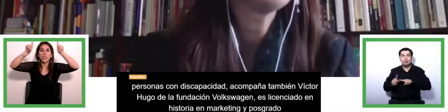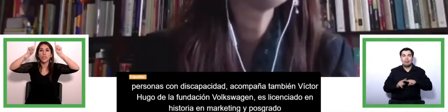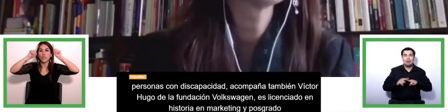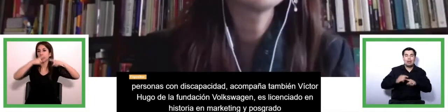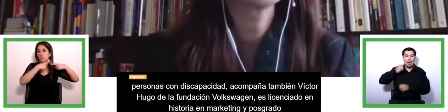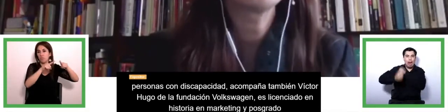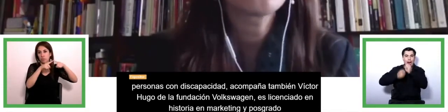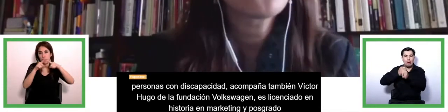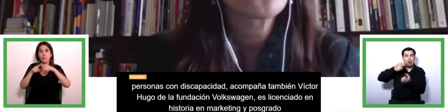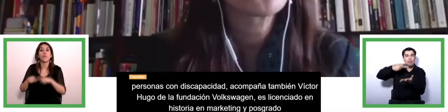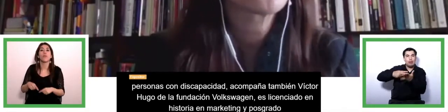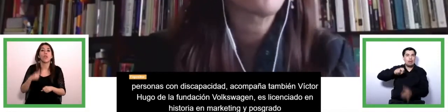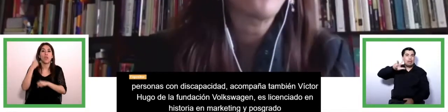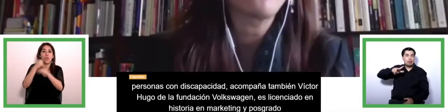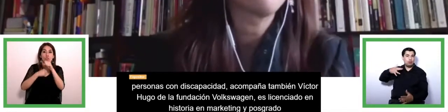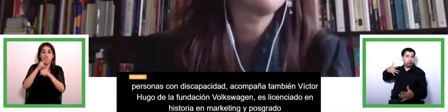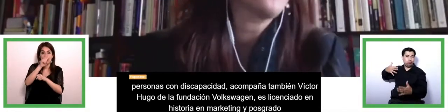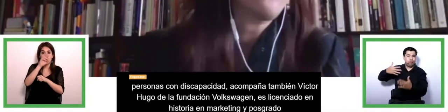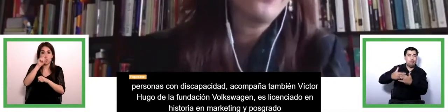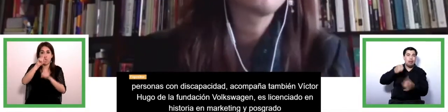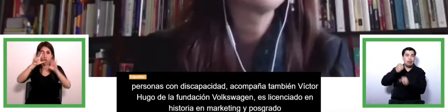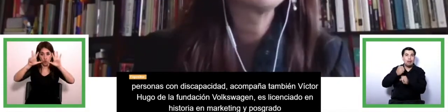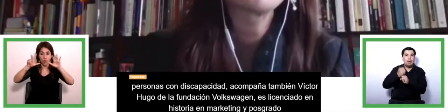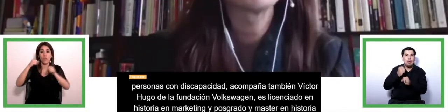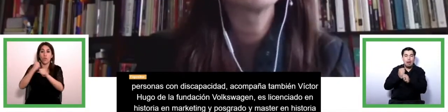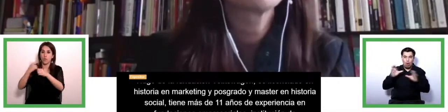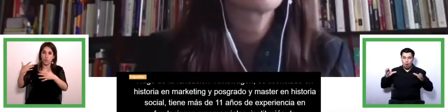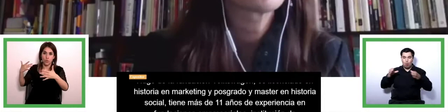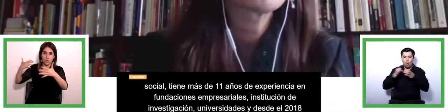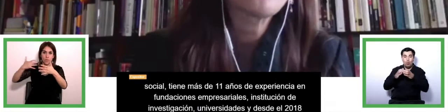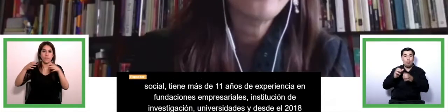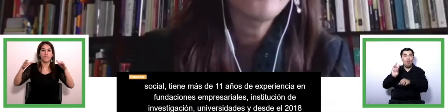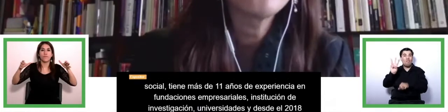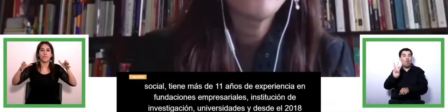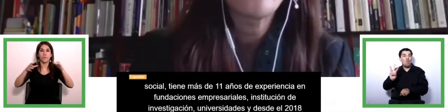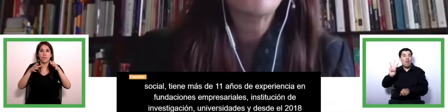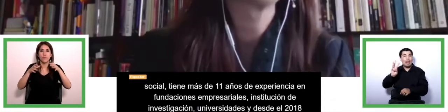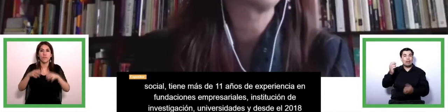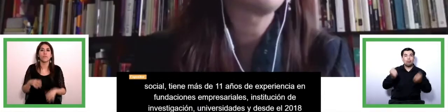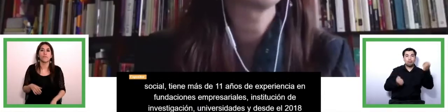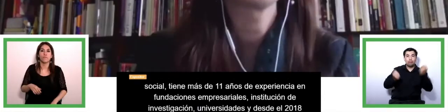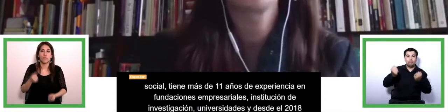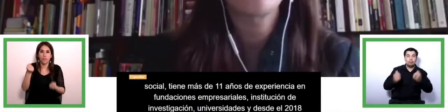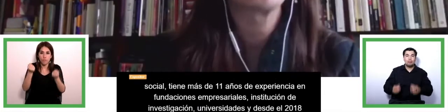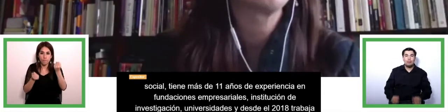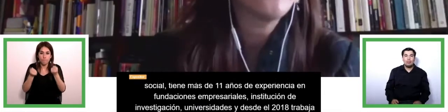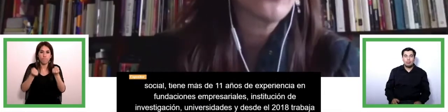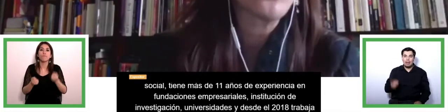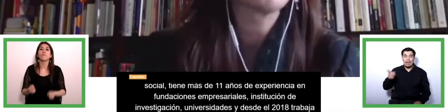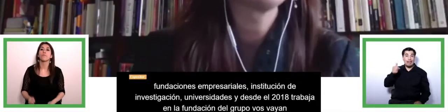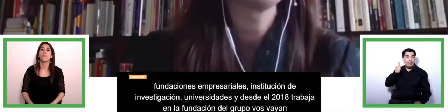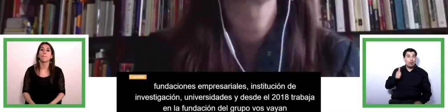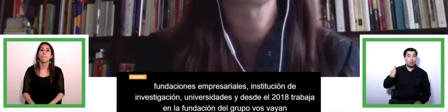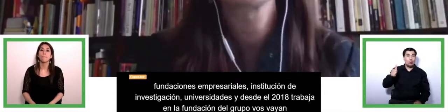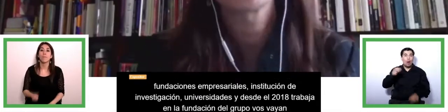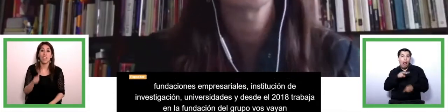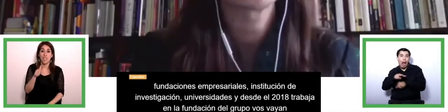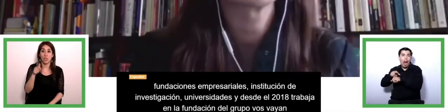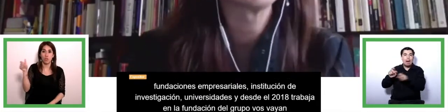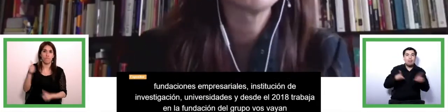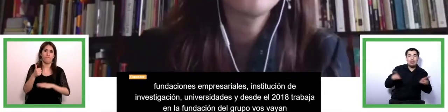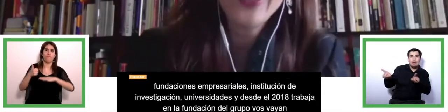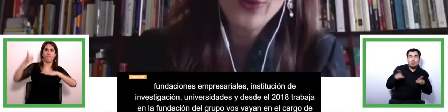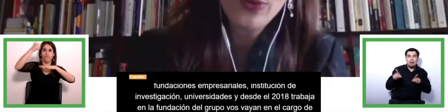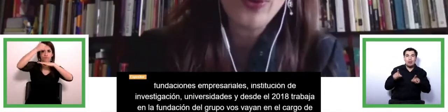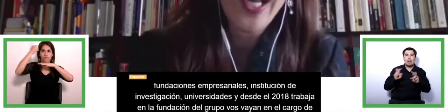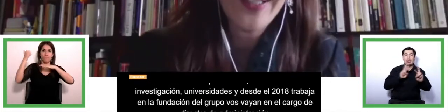universidades. Y desde 2018 trabaja en la Fundación del Grupo Volkswagen, actualmente en el cargo de Director de